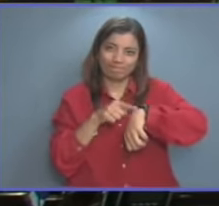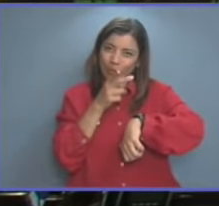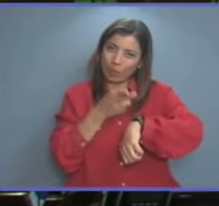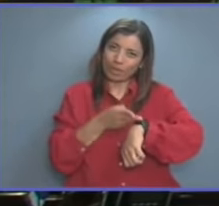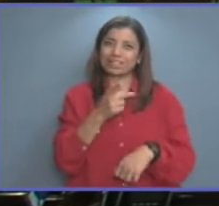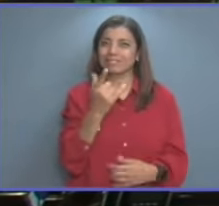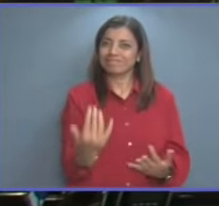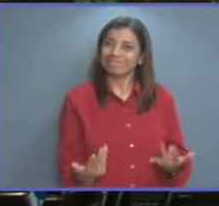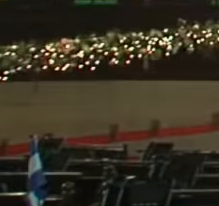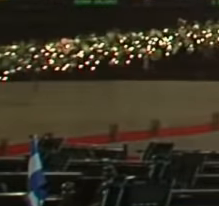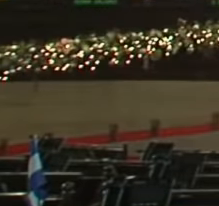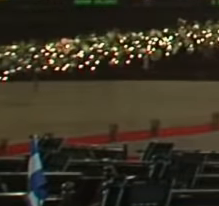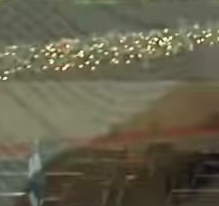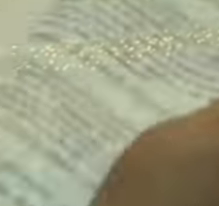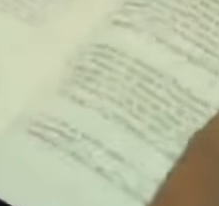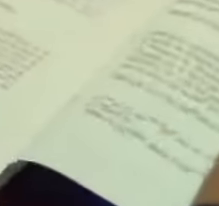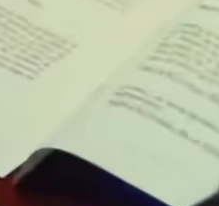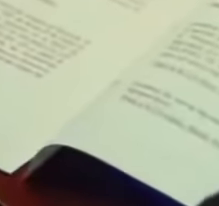los esperamos